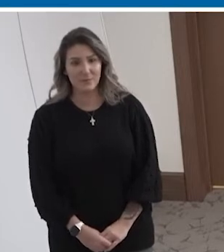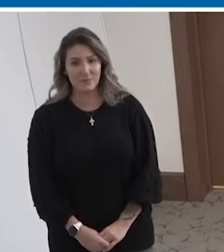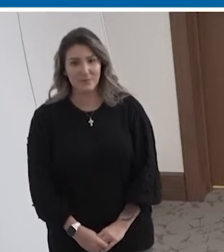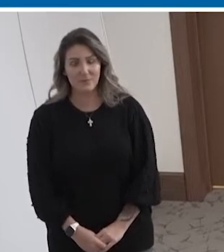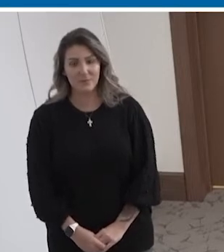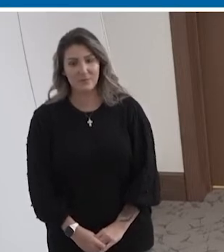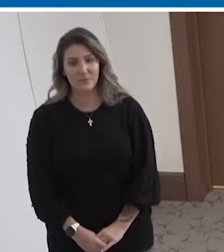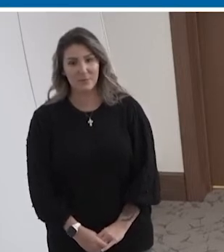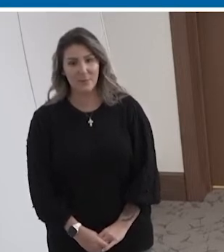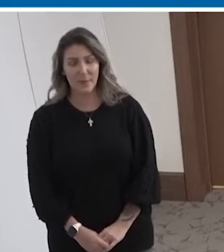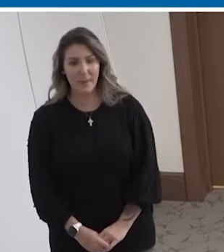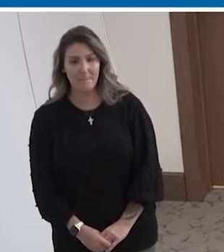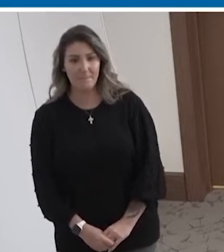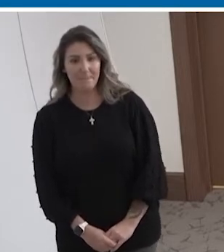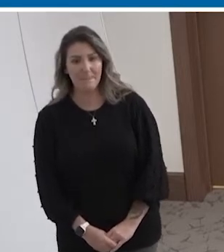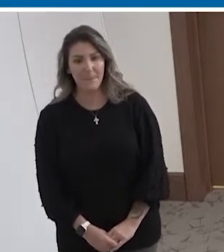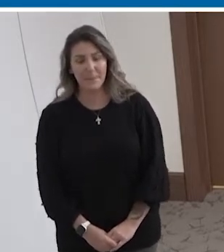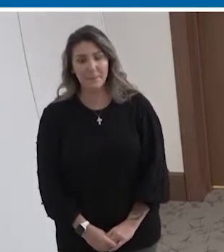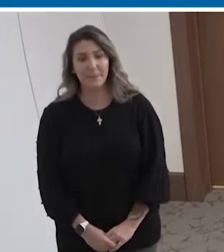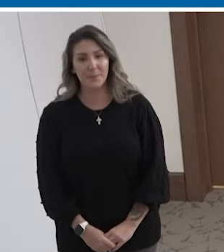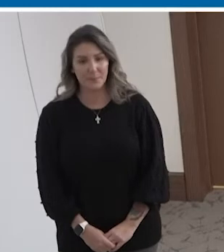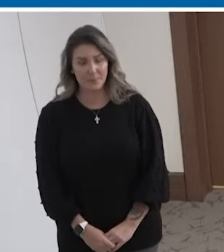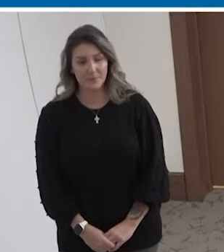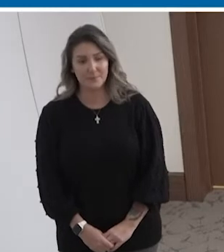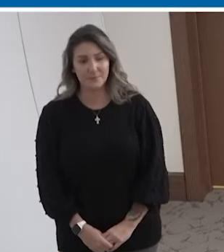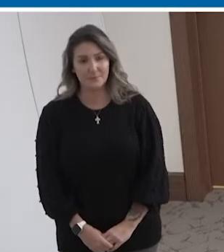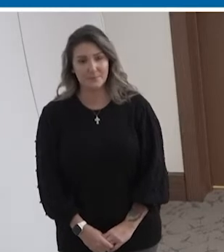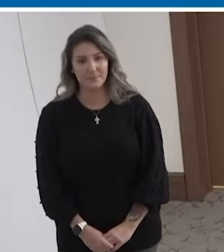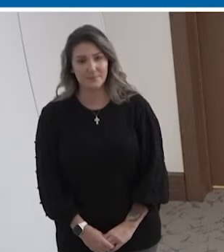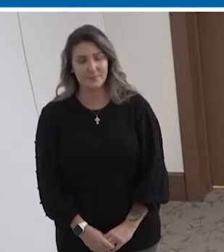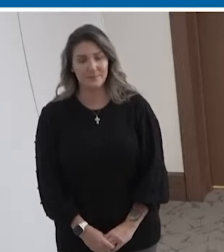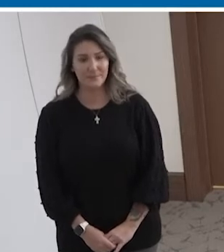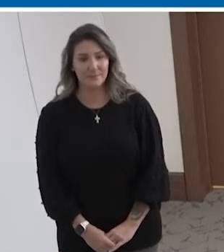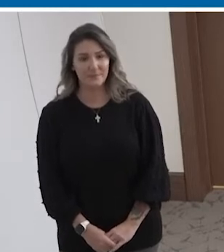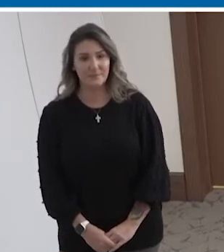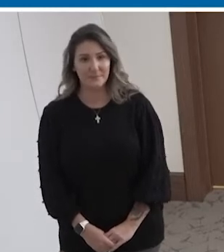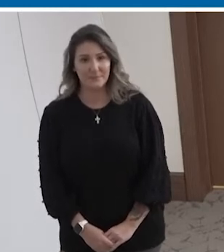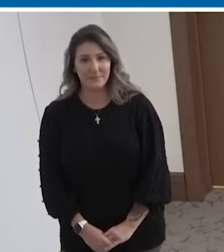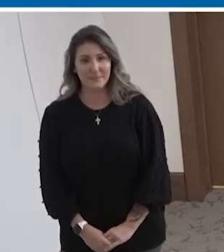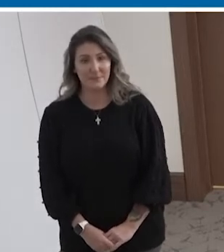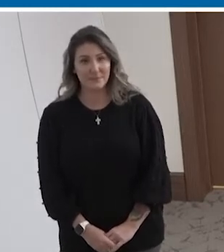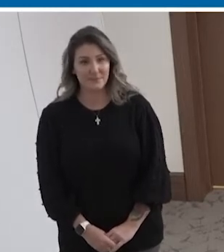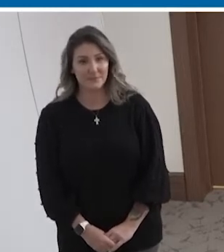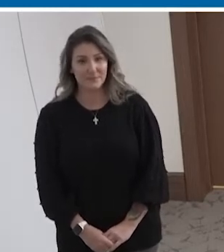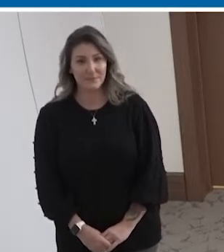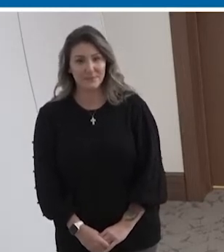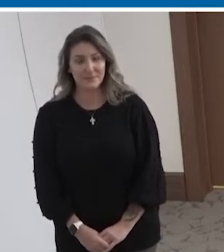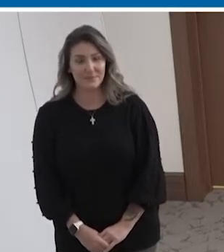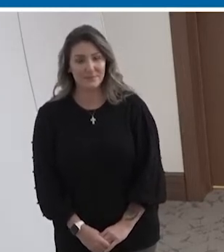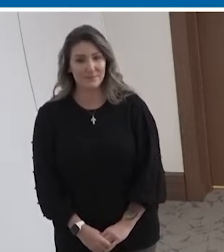los exámenes o tests, en todas las escuelas de Kansas City.